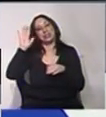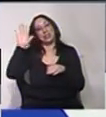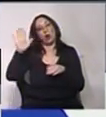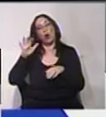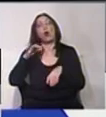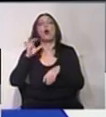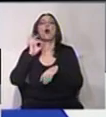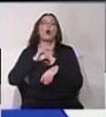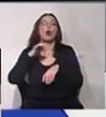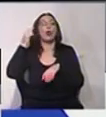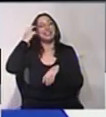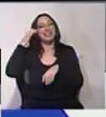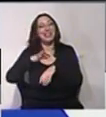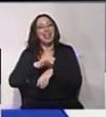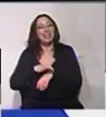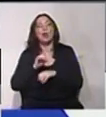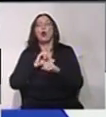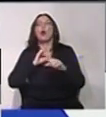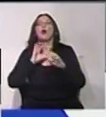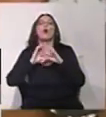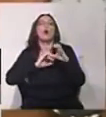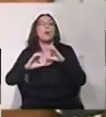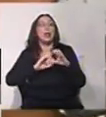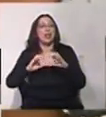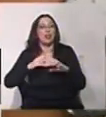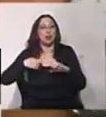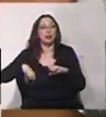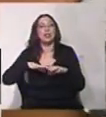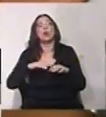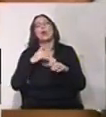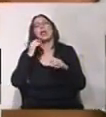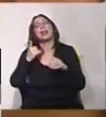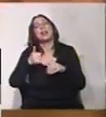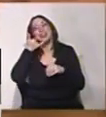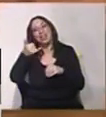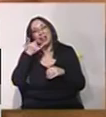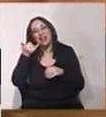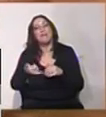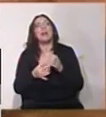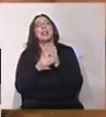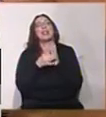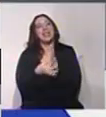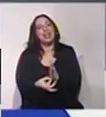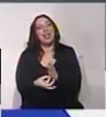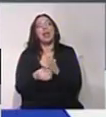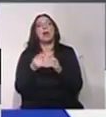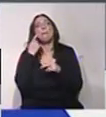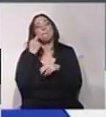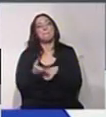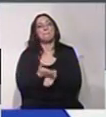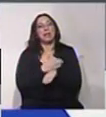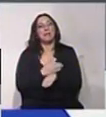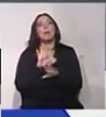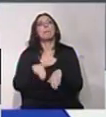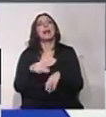los comunicadores sociales te pueden decir los teléfonos de autoayuda, las guías de prevención, las guías de prevención para